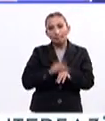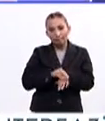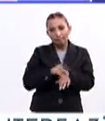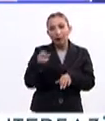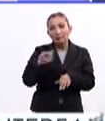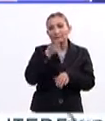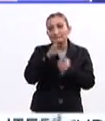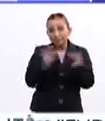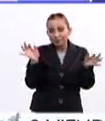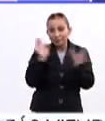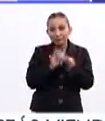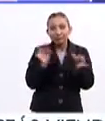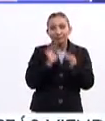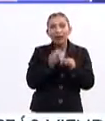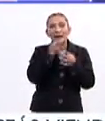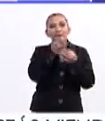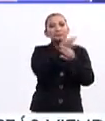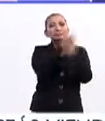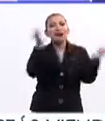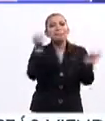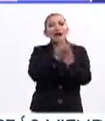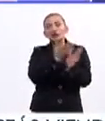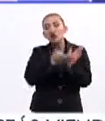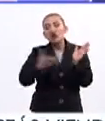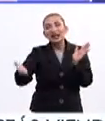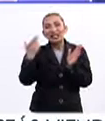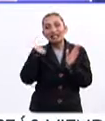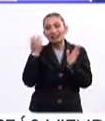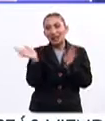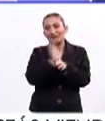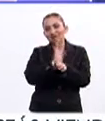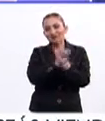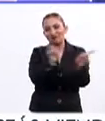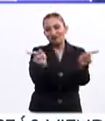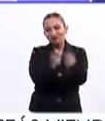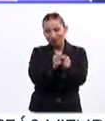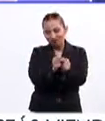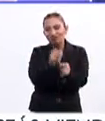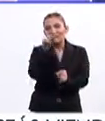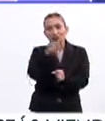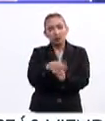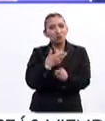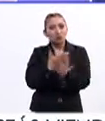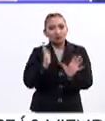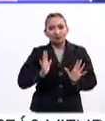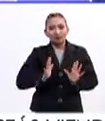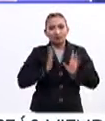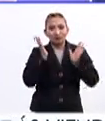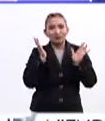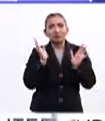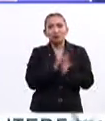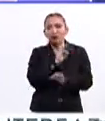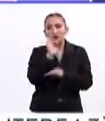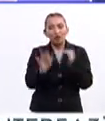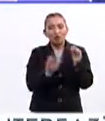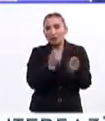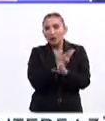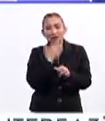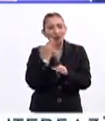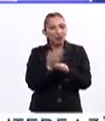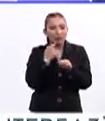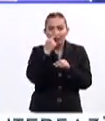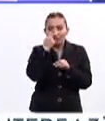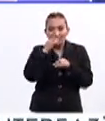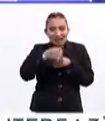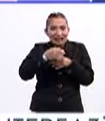permitirnos comentar y divulgar lo que ha pasado con este cortometraje, que yo realmente estoy muy sorprendida por todo lo que está pasando en